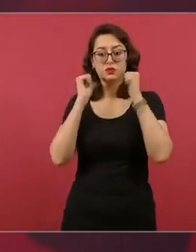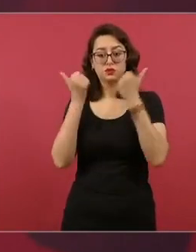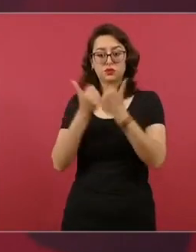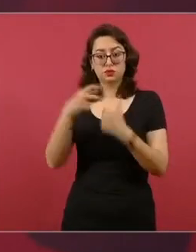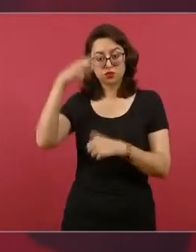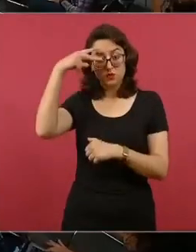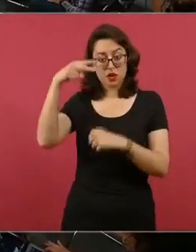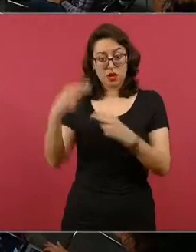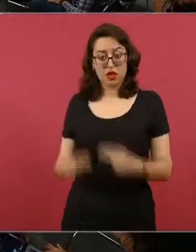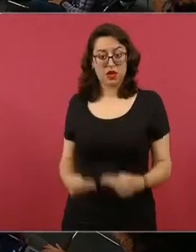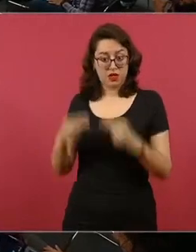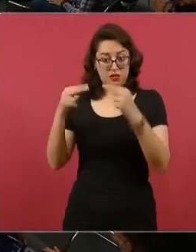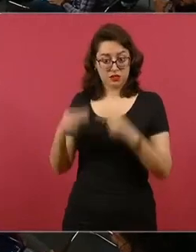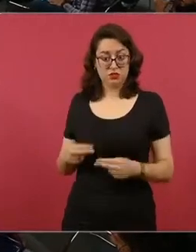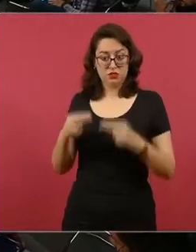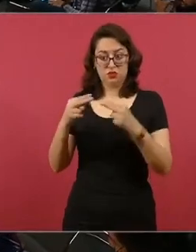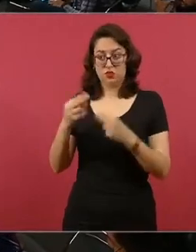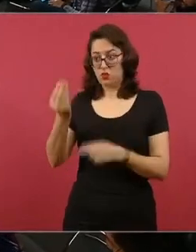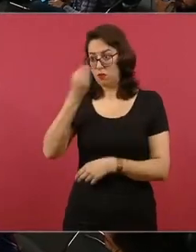Negocios.